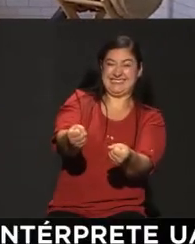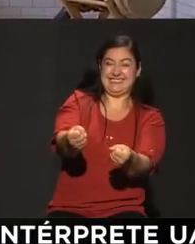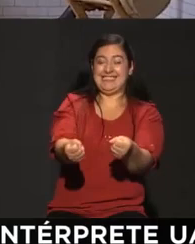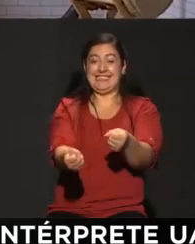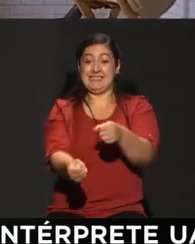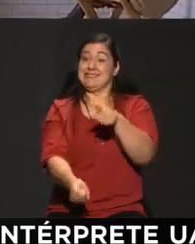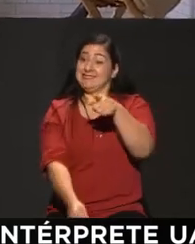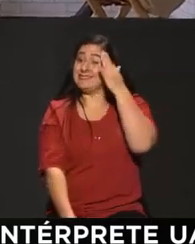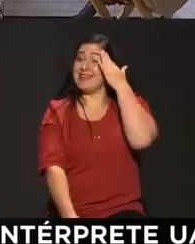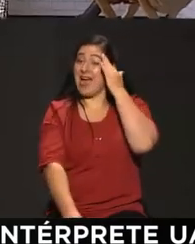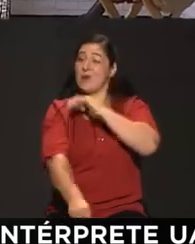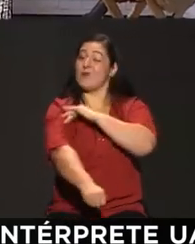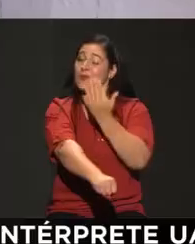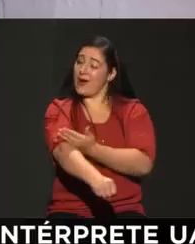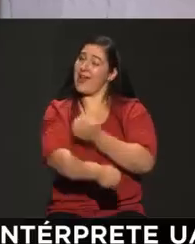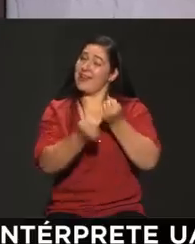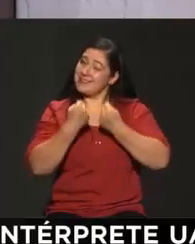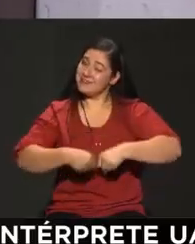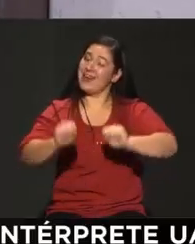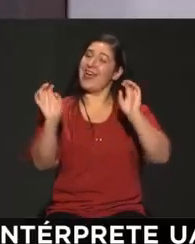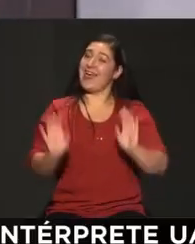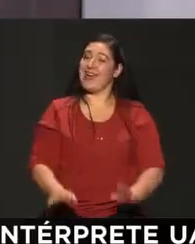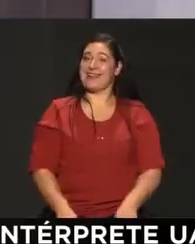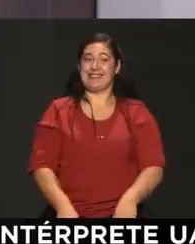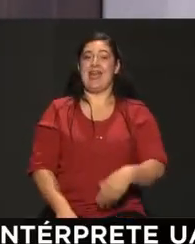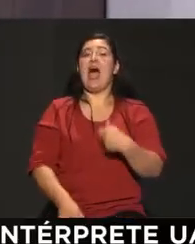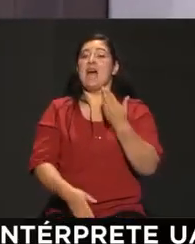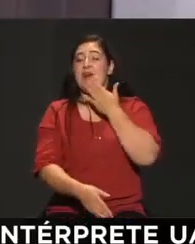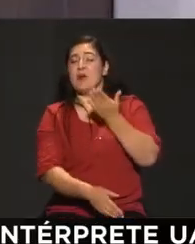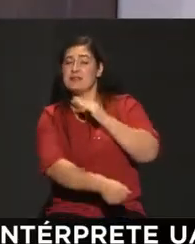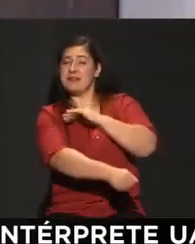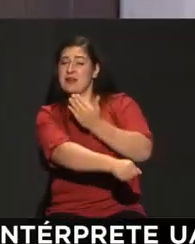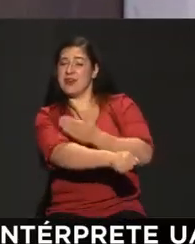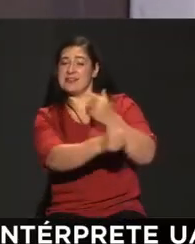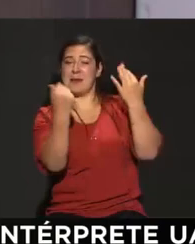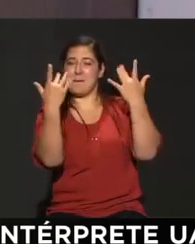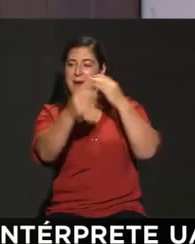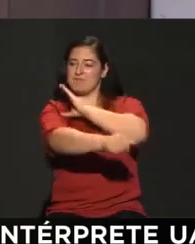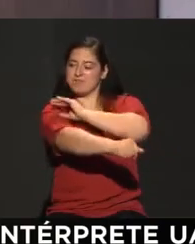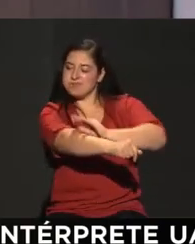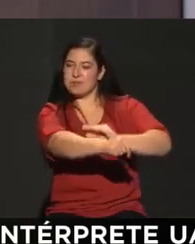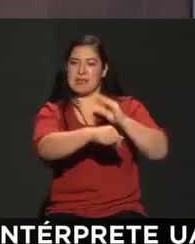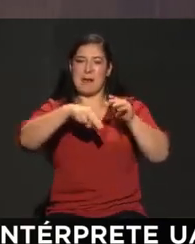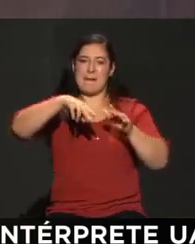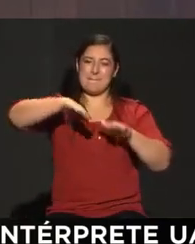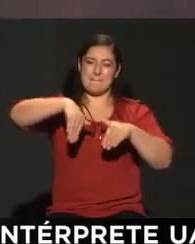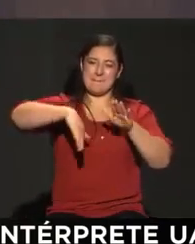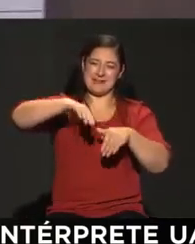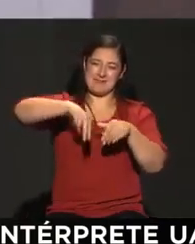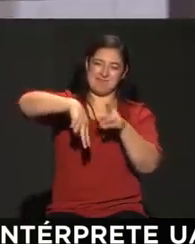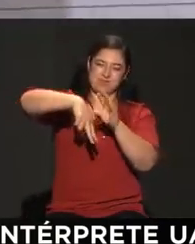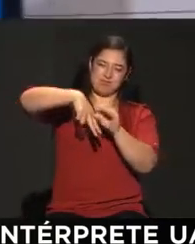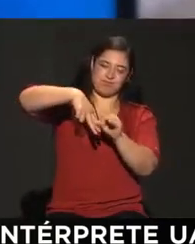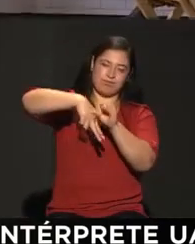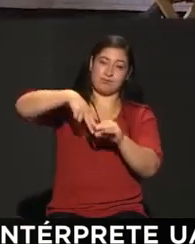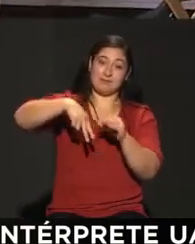fuerza. Recuerden que la fuerza hay que trabajarla. ¿Cómo está de fuerza ahí esa extremidad? Muy bien. Ahora nos vamos a ir con la base